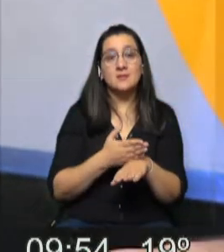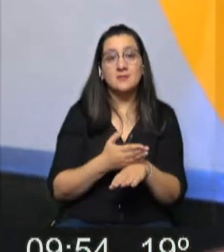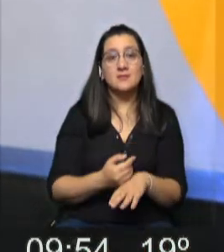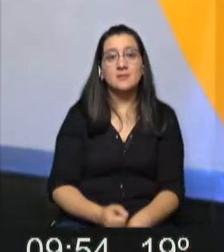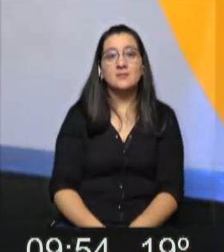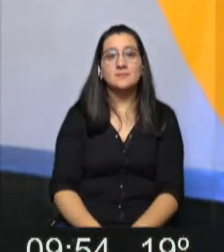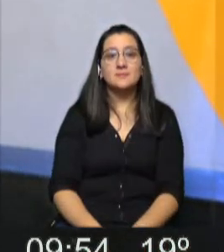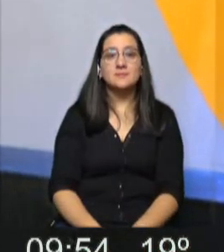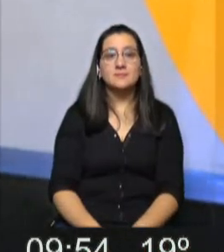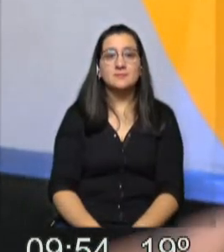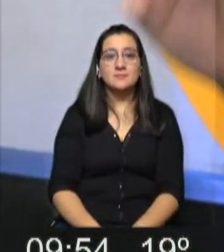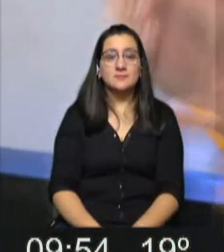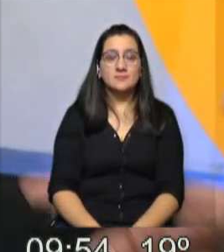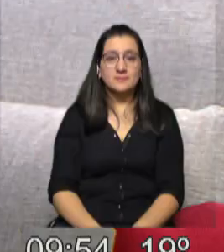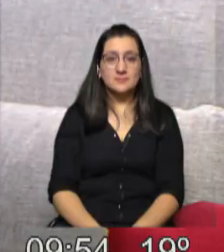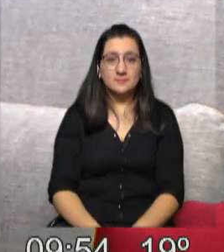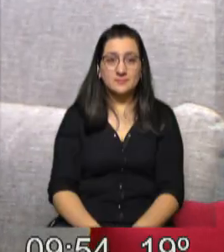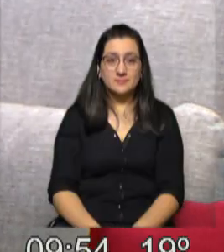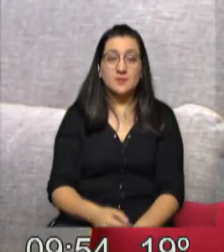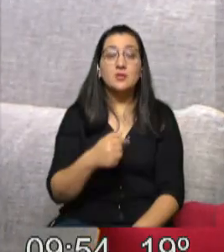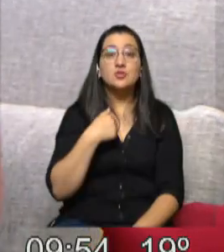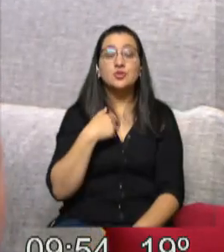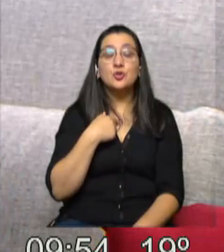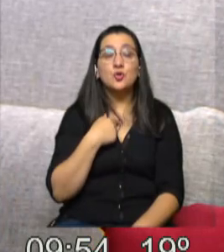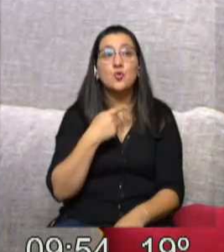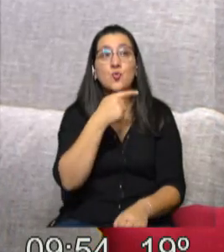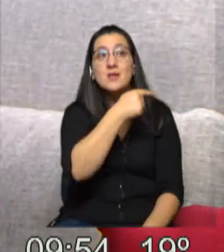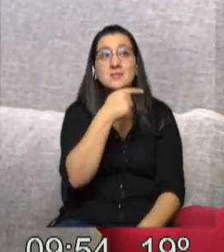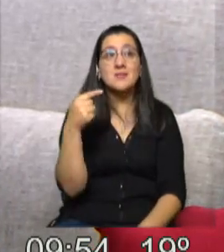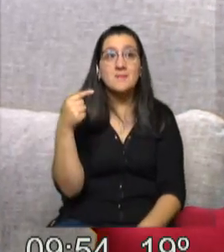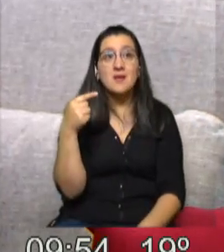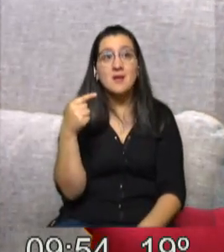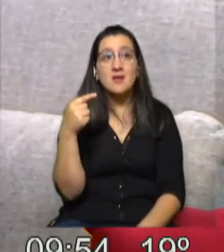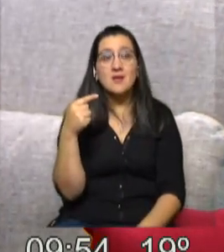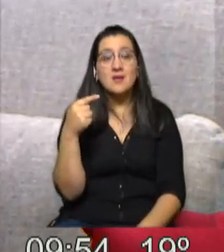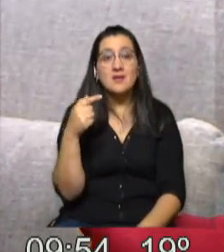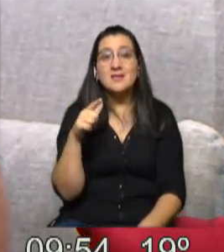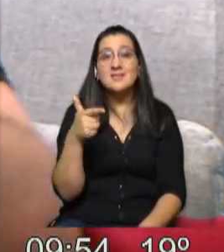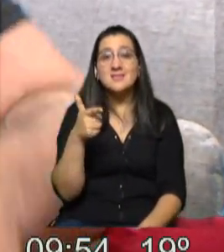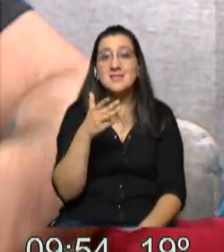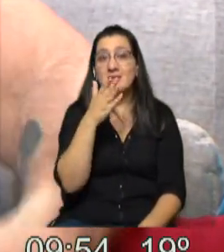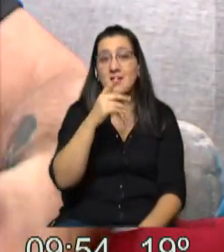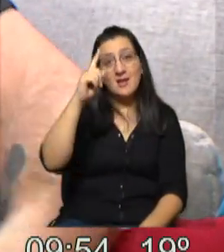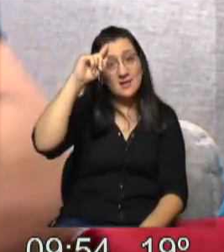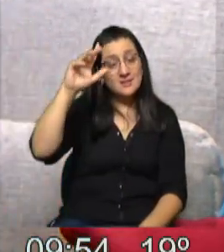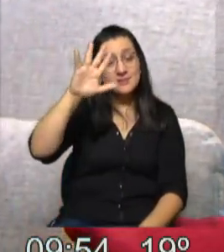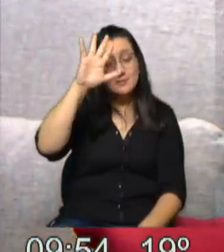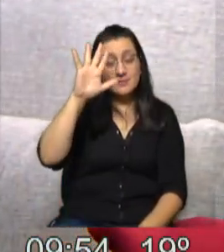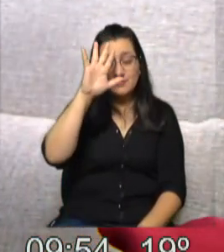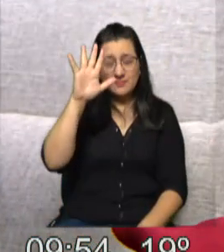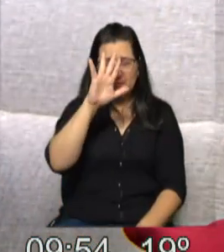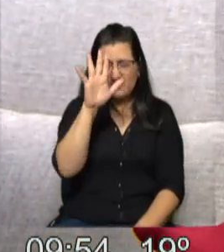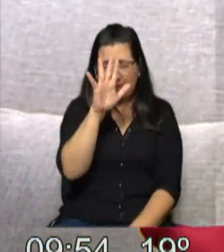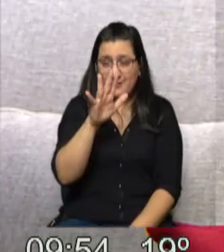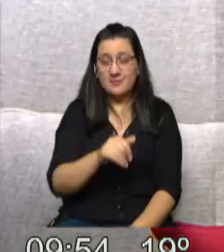estropeado después de tu columna. Claro. Sí, pero yo te agarro una semana, ya casi una semana sin ir al psicólogo. Que te más acá. No, tu salud